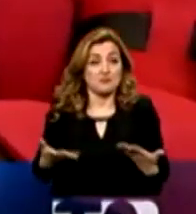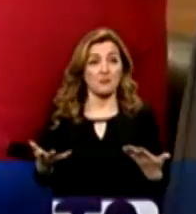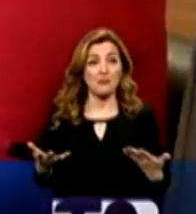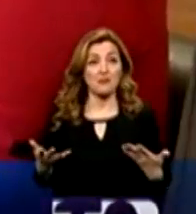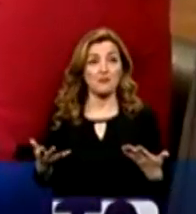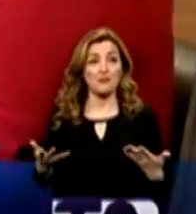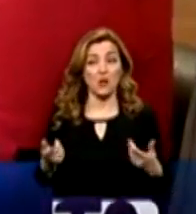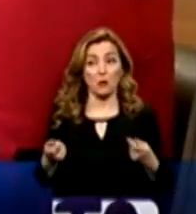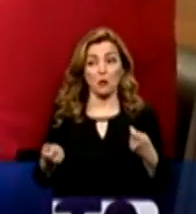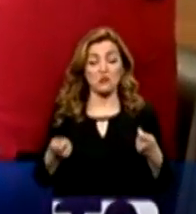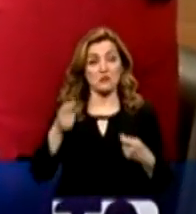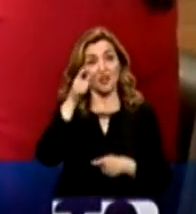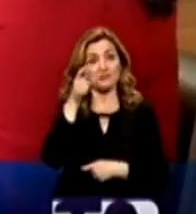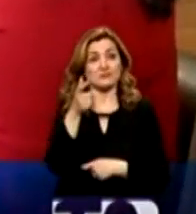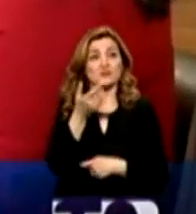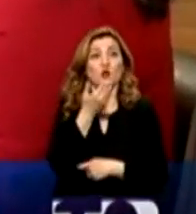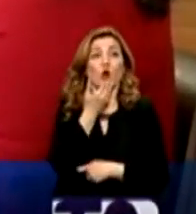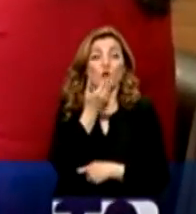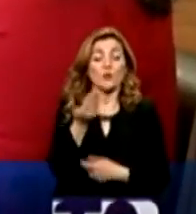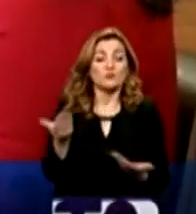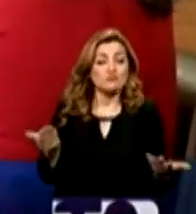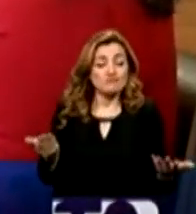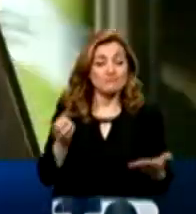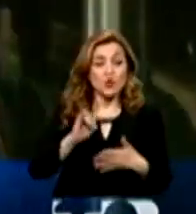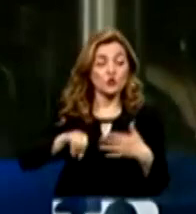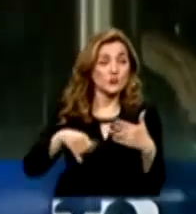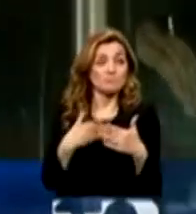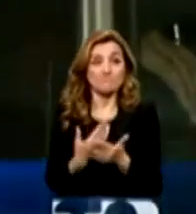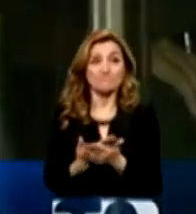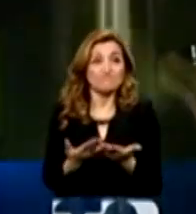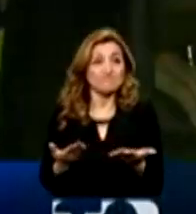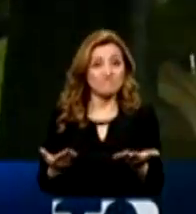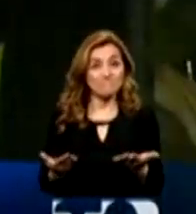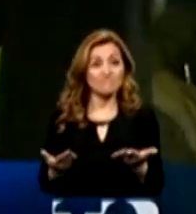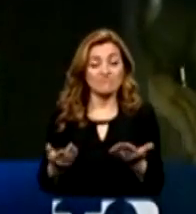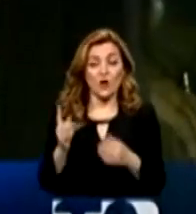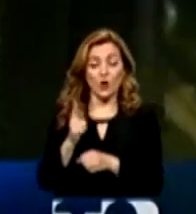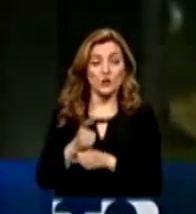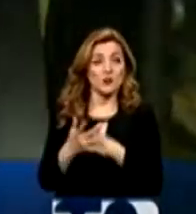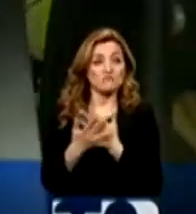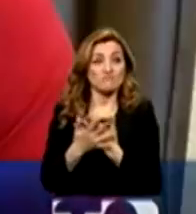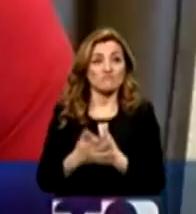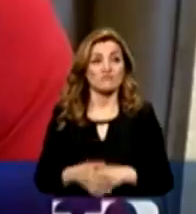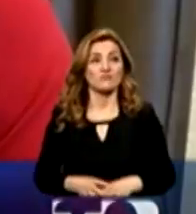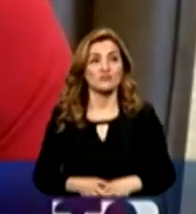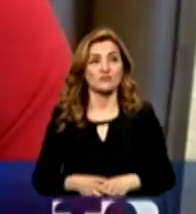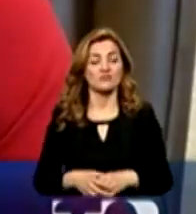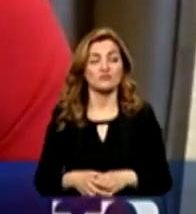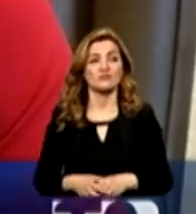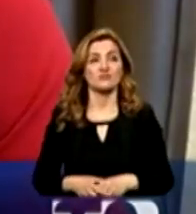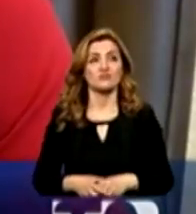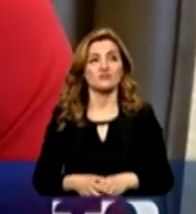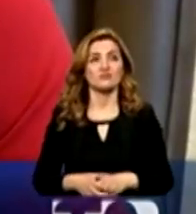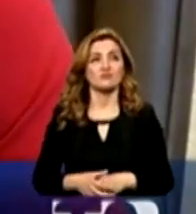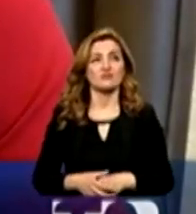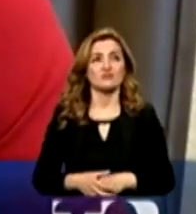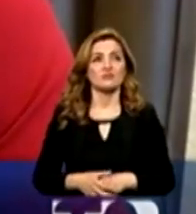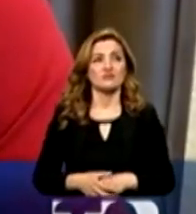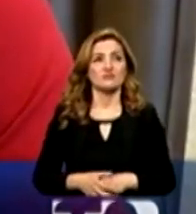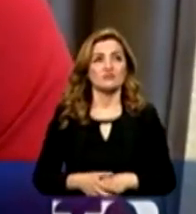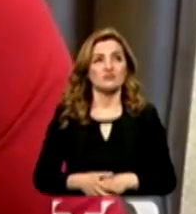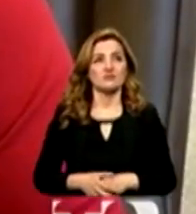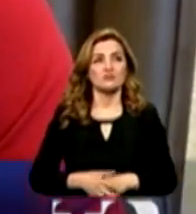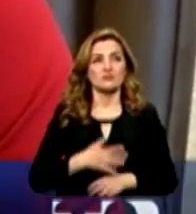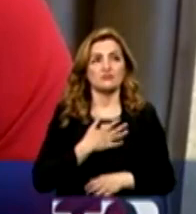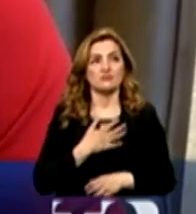sale del control de fiscalía. No justificaba una medida de prisión, asegura. Para cuando yo pido